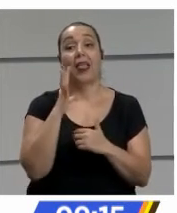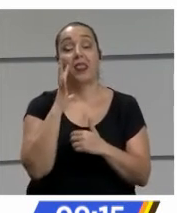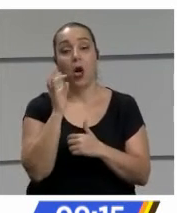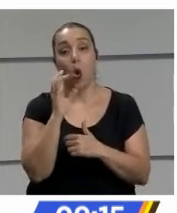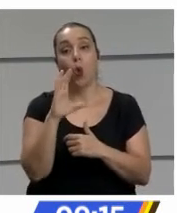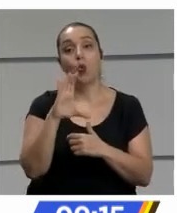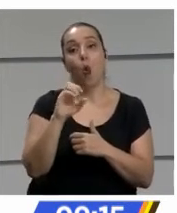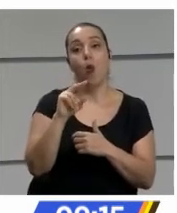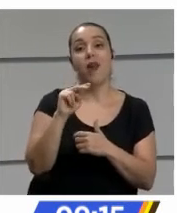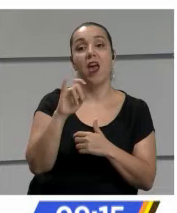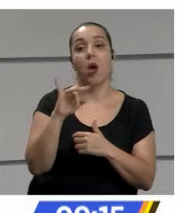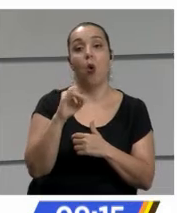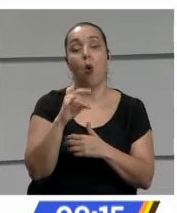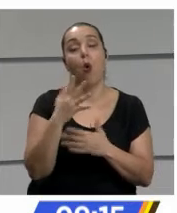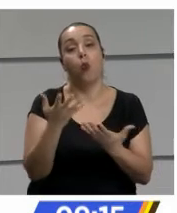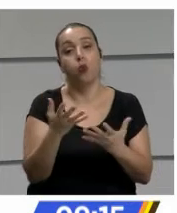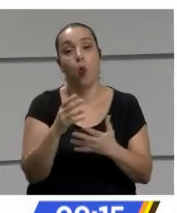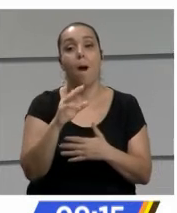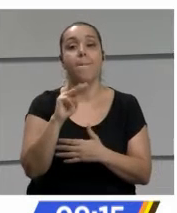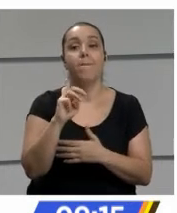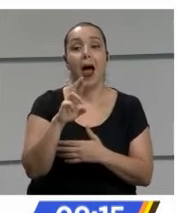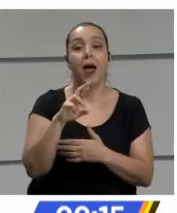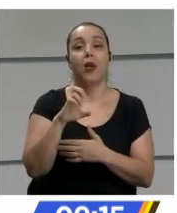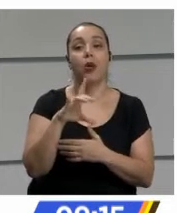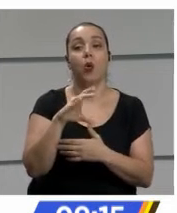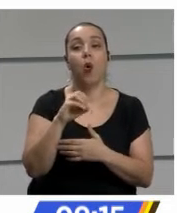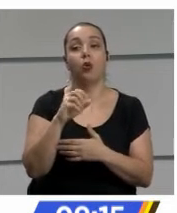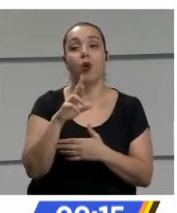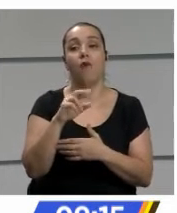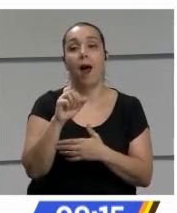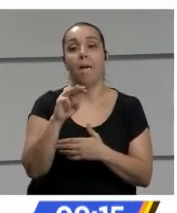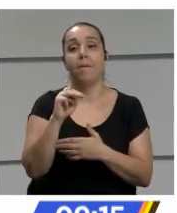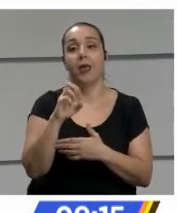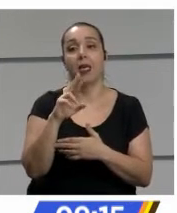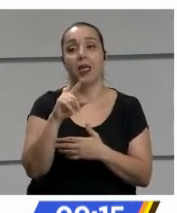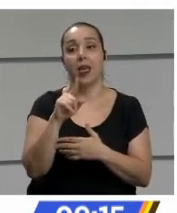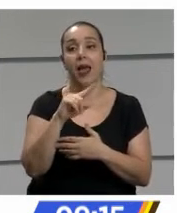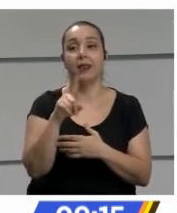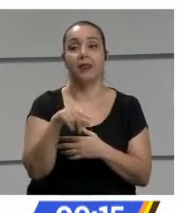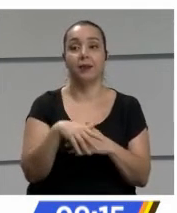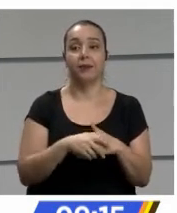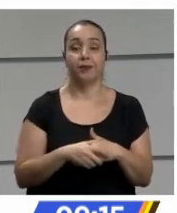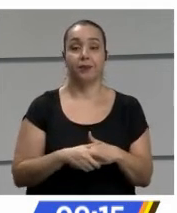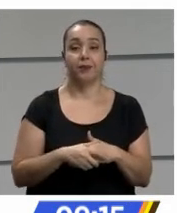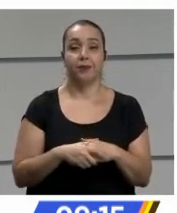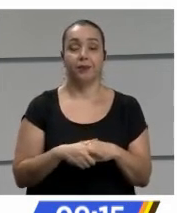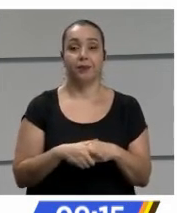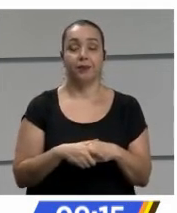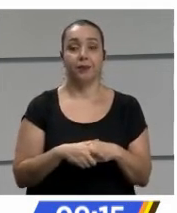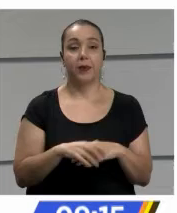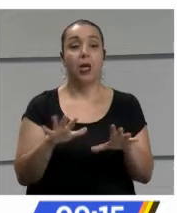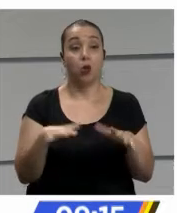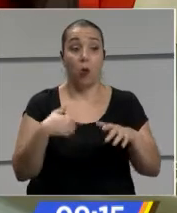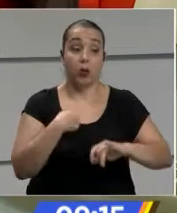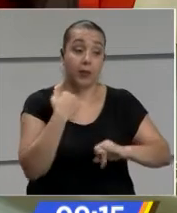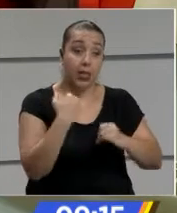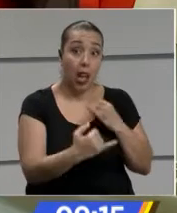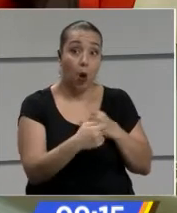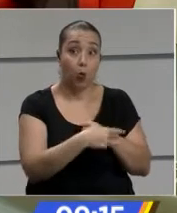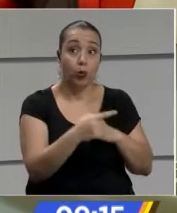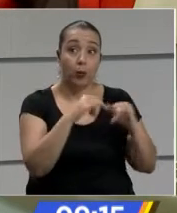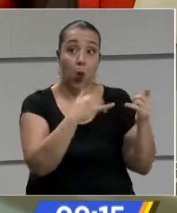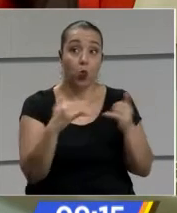Marcos Ramírez. Anansi, Tío Conejo y Marcos Ramírez. ¿Qué creen ustedes? Aprovechando en entonces, empiecen ya a comer la última